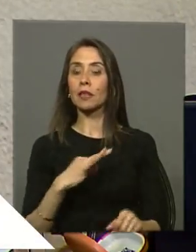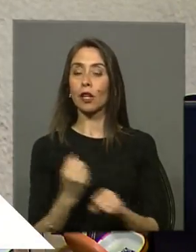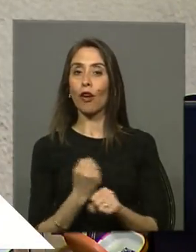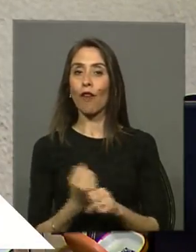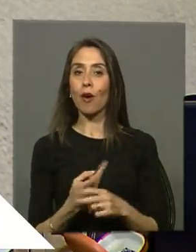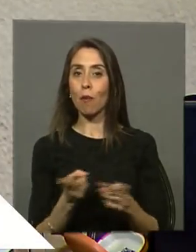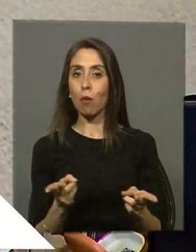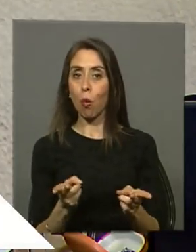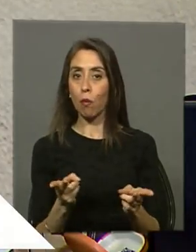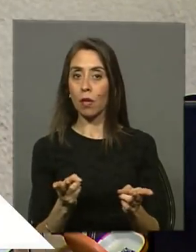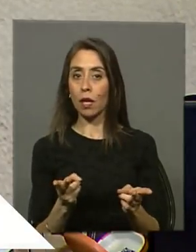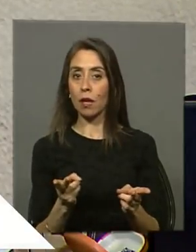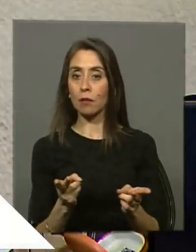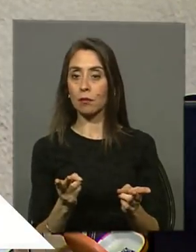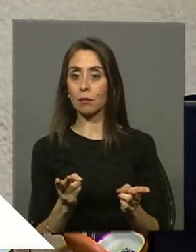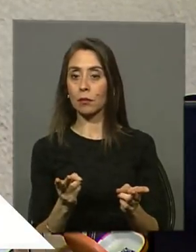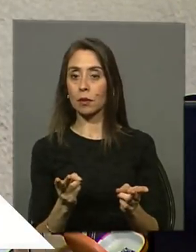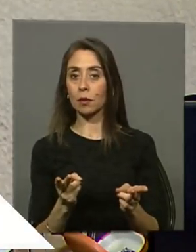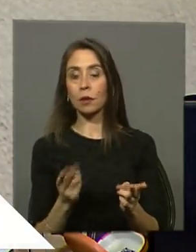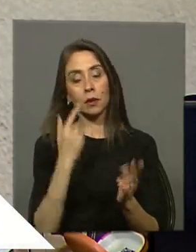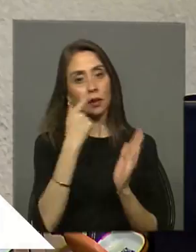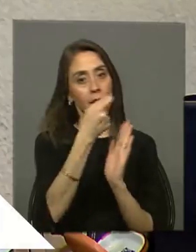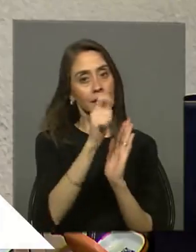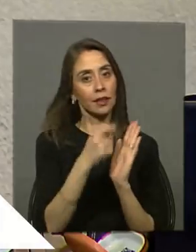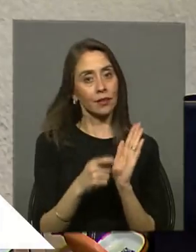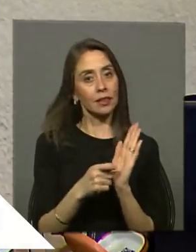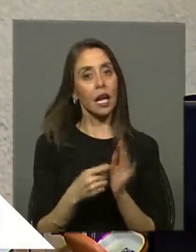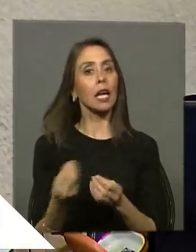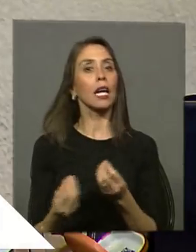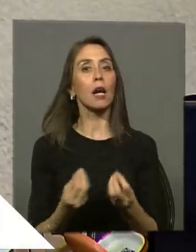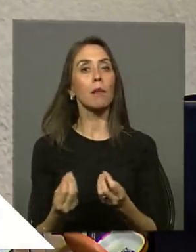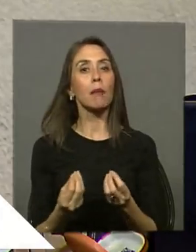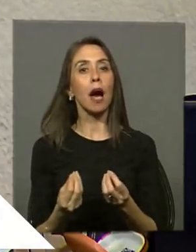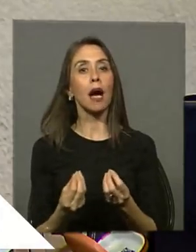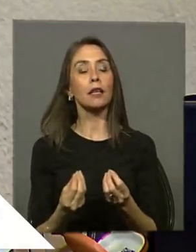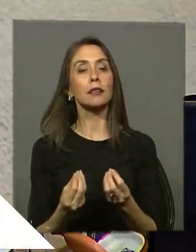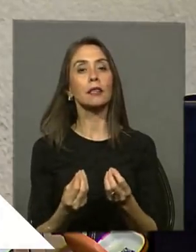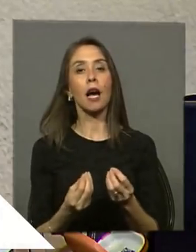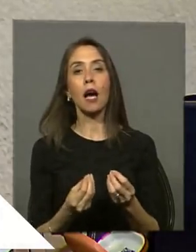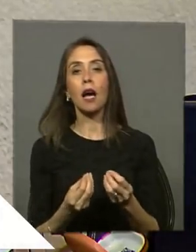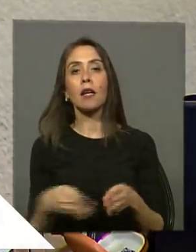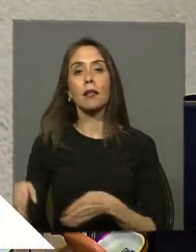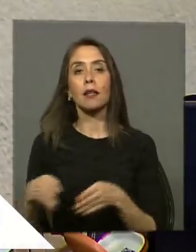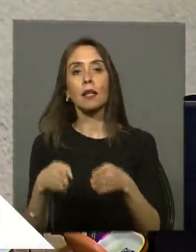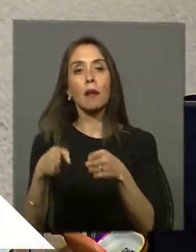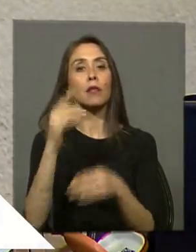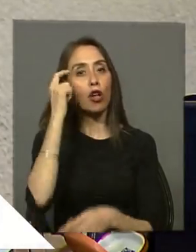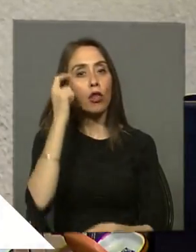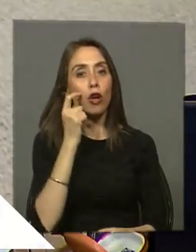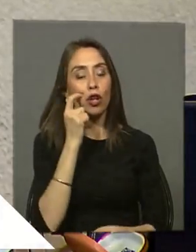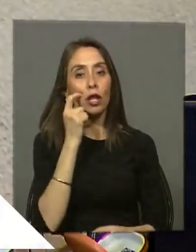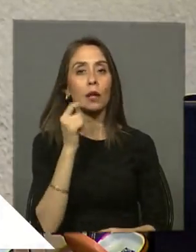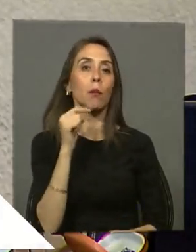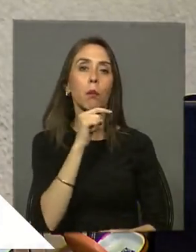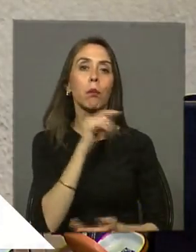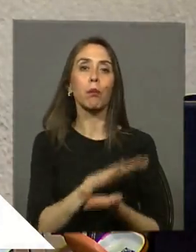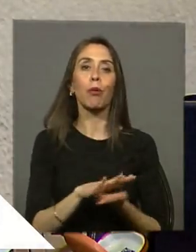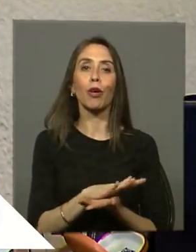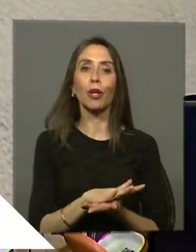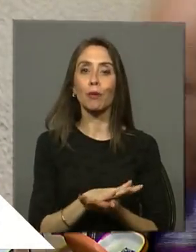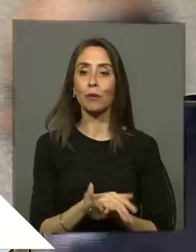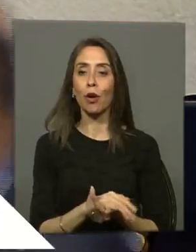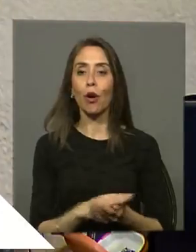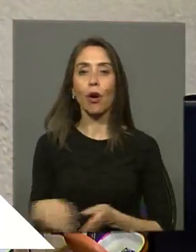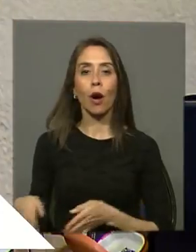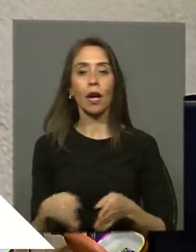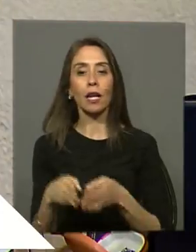Públicas ¿no es cierto? para poder chequear y revisar qué es lo que está ocurriendo con varios caminos de la región de O'Higgins como por ejemplo el